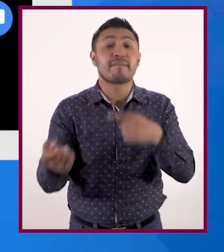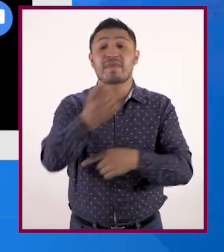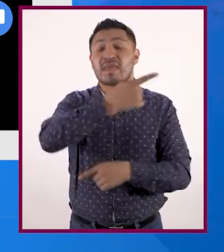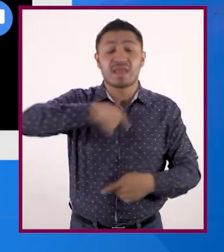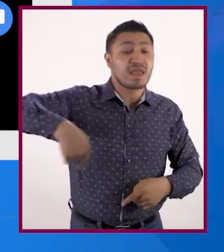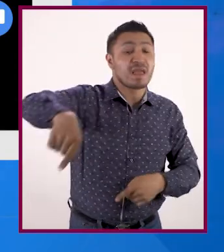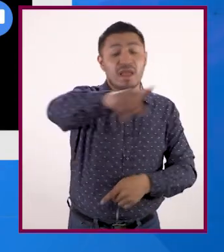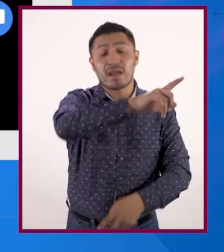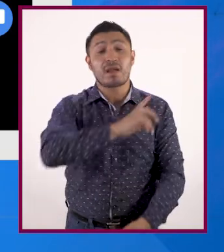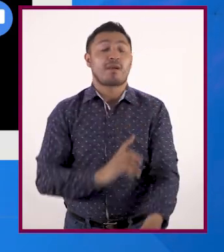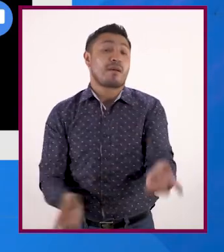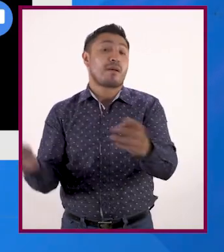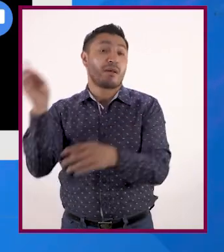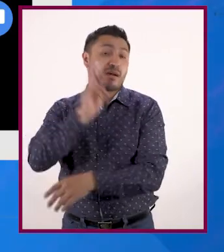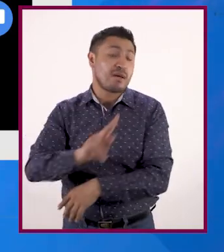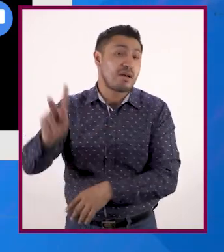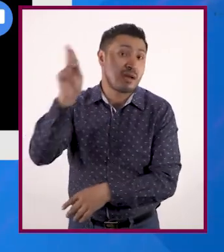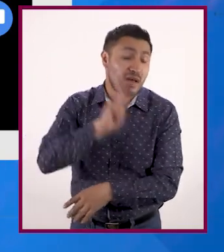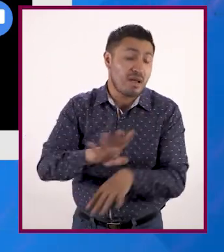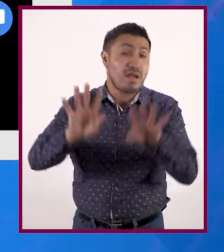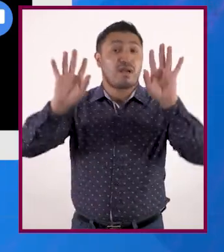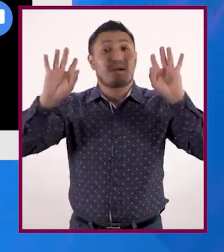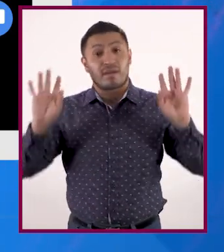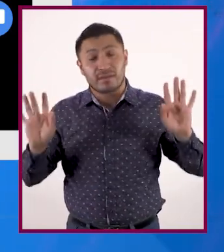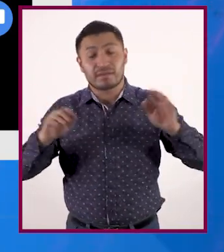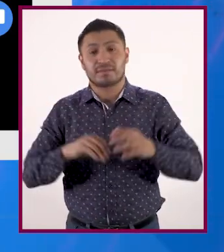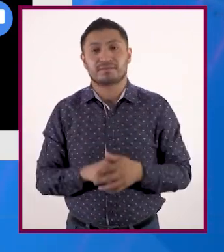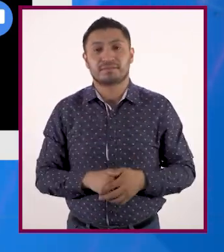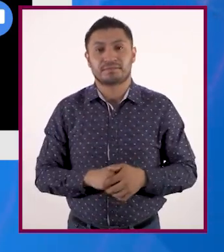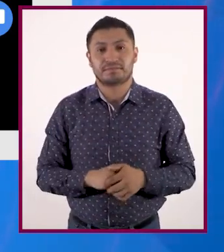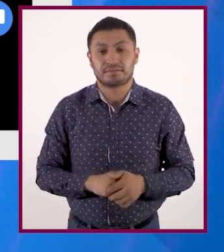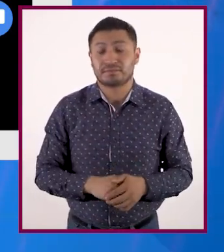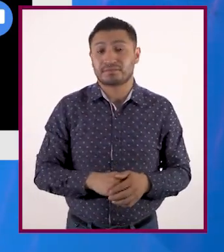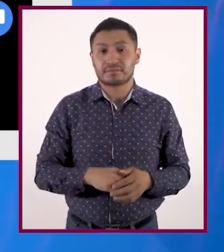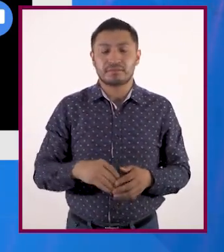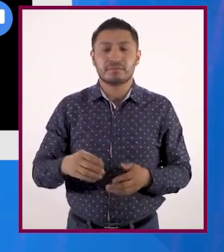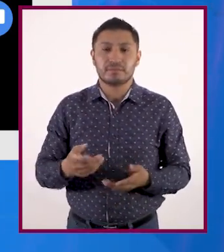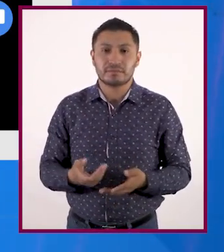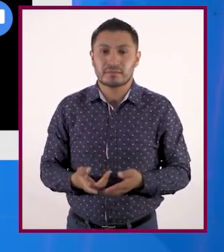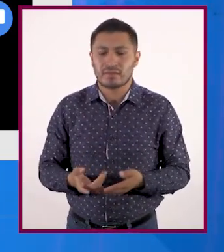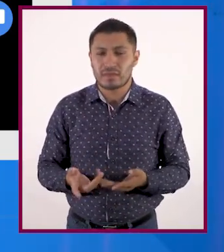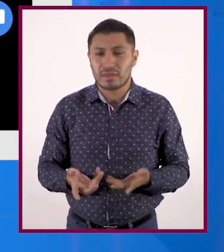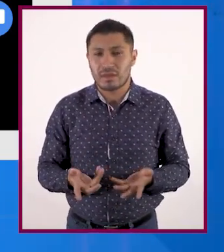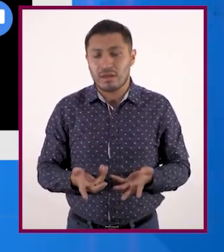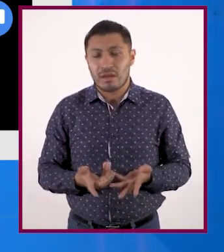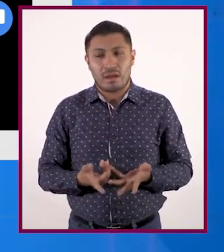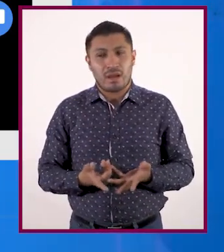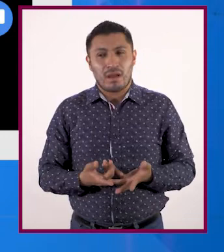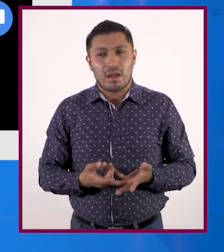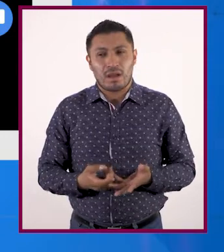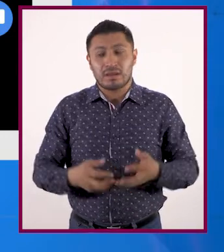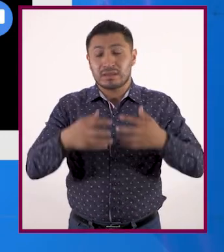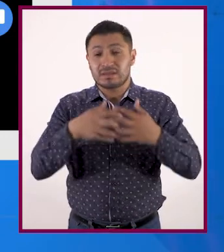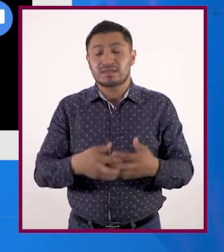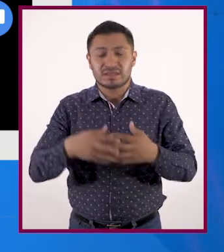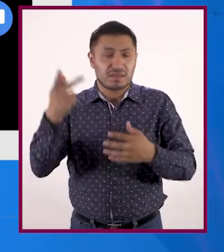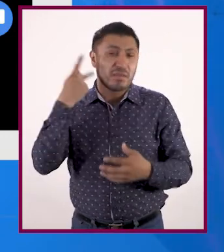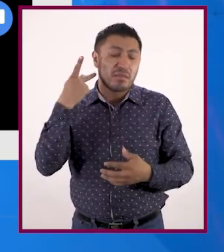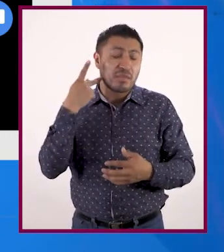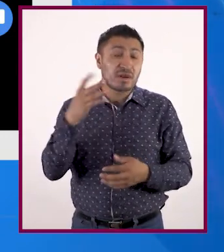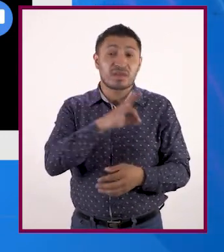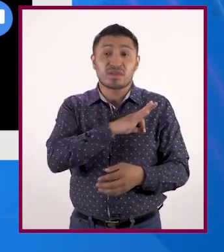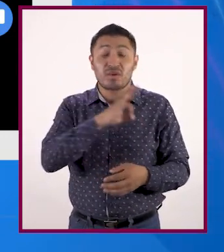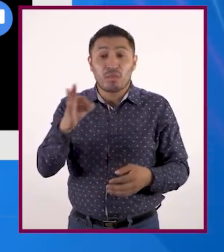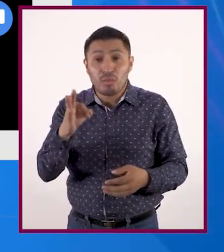enriquece precisamente a la libertades ya la pluralidad de un estado democrático es posible que exista un sistema político donde no